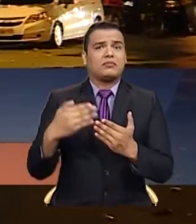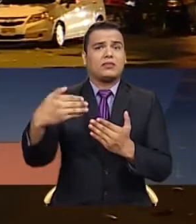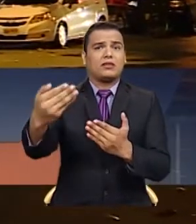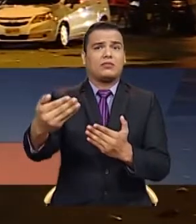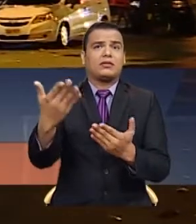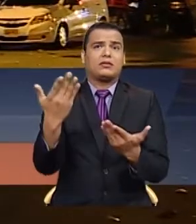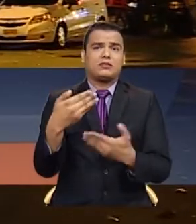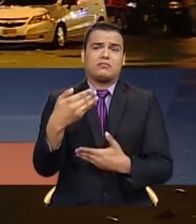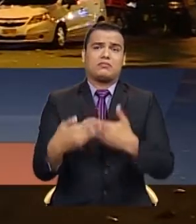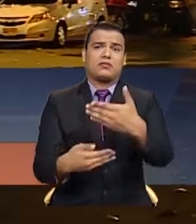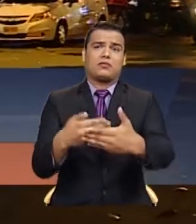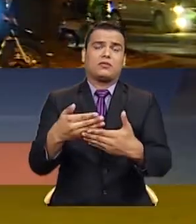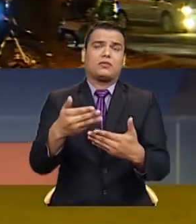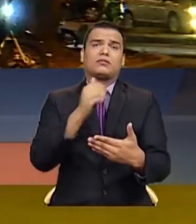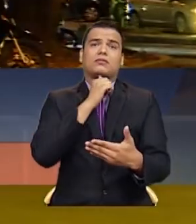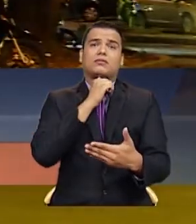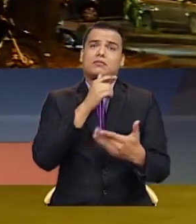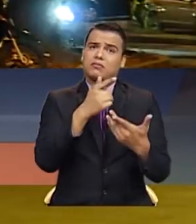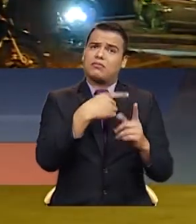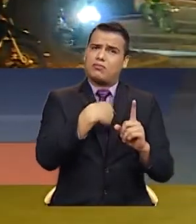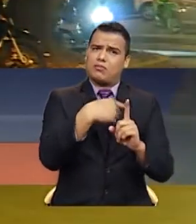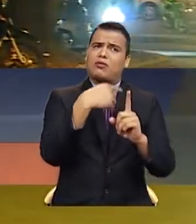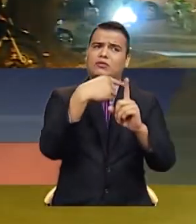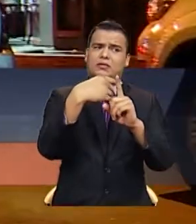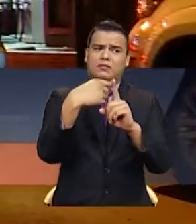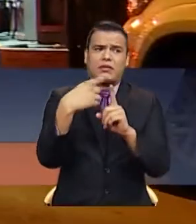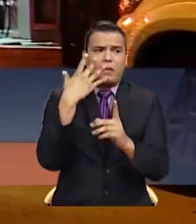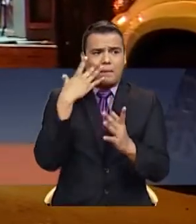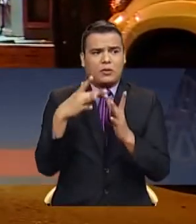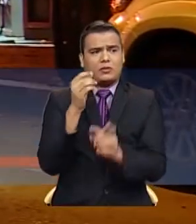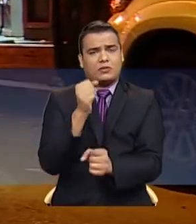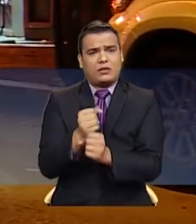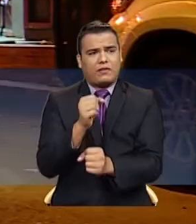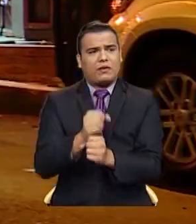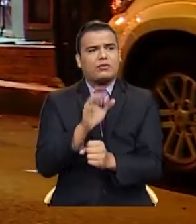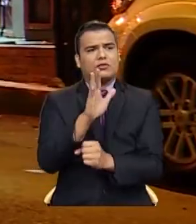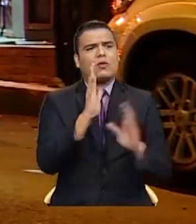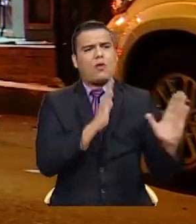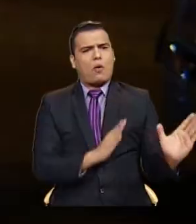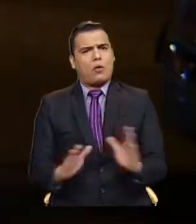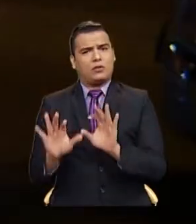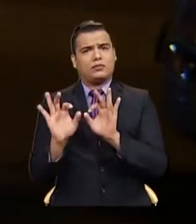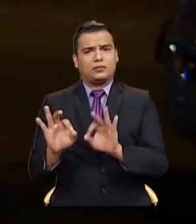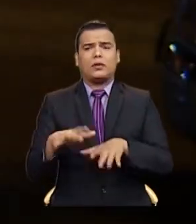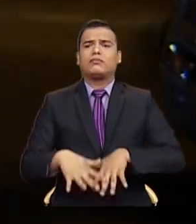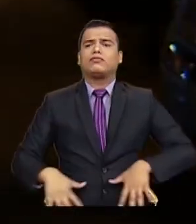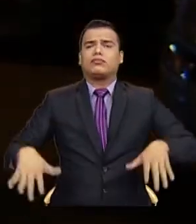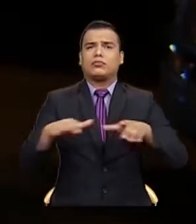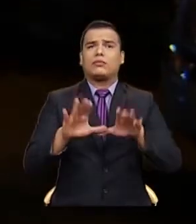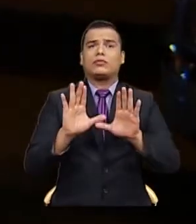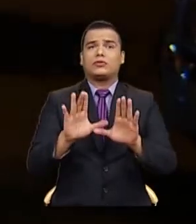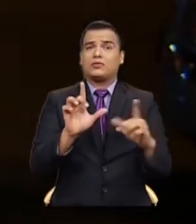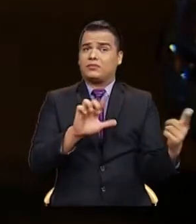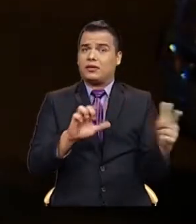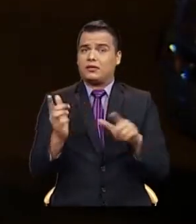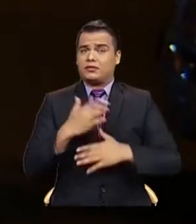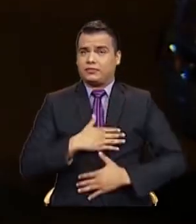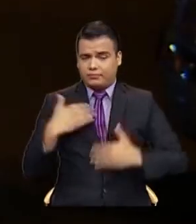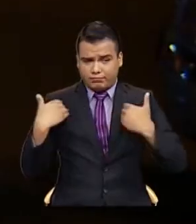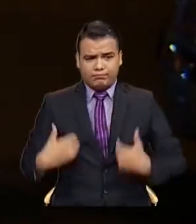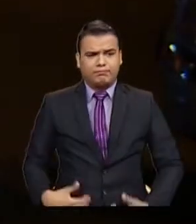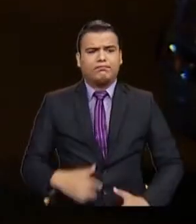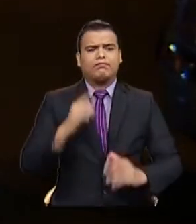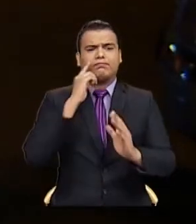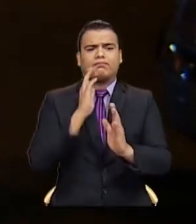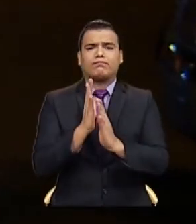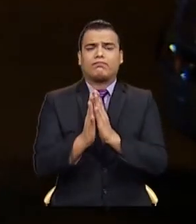manera gradual, mucho más positivas frente a la empleabilidad y frente al orden que pueda tener la ciudad. Muy bien, esta es toda la información que tenemos